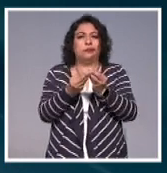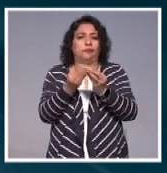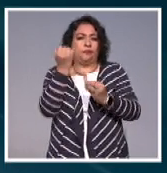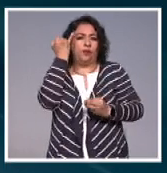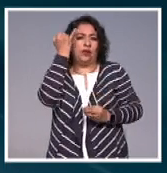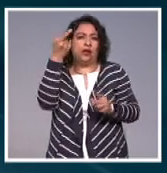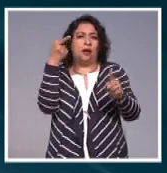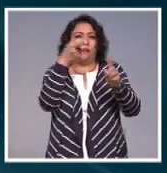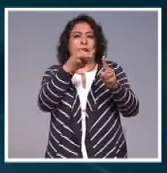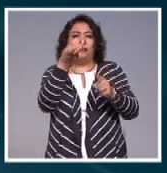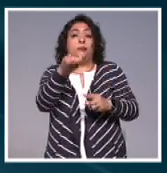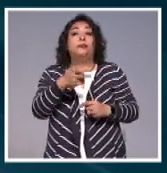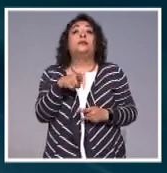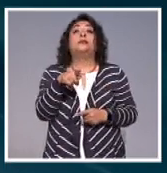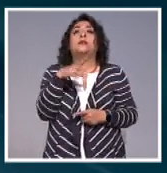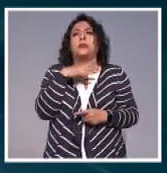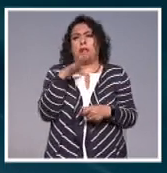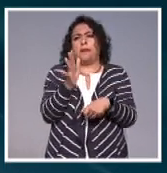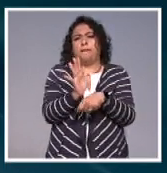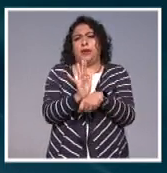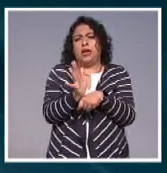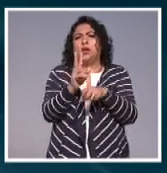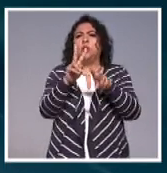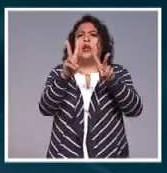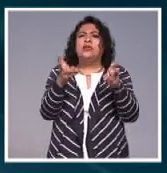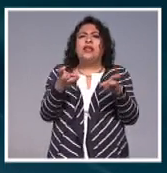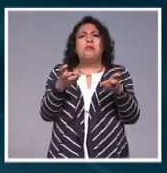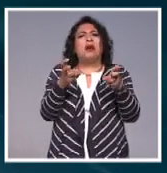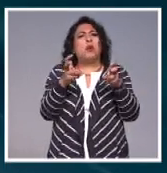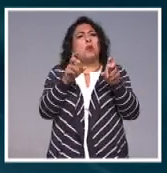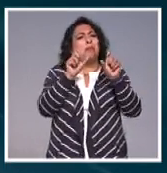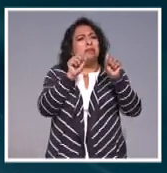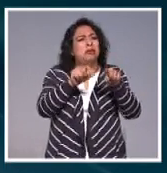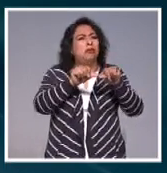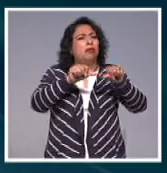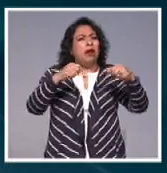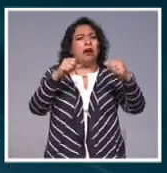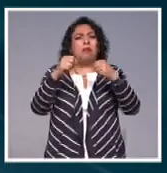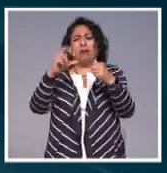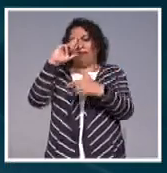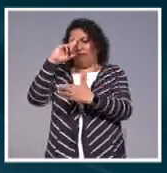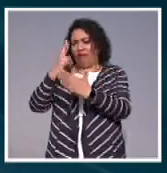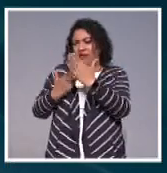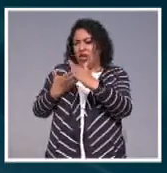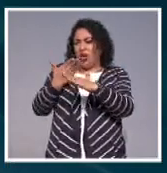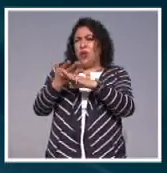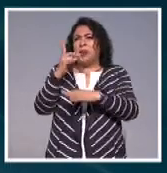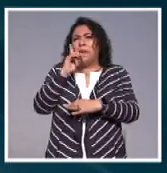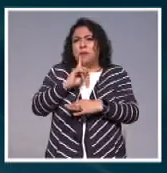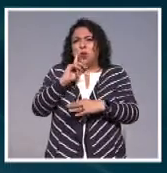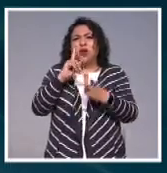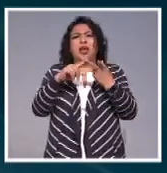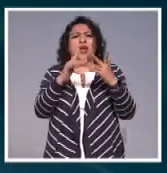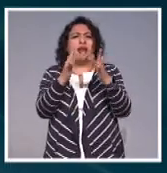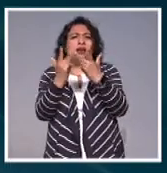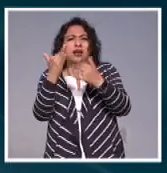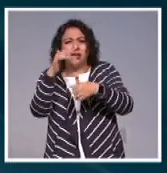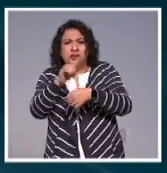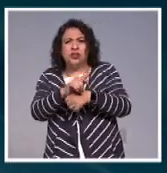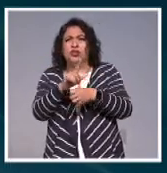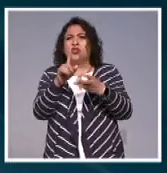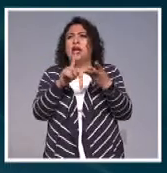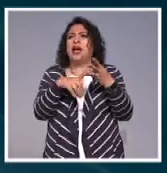complementen. Tenemos películas que hablan de estereotipos y de violencia contra la mujer, por supuesto, tanto en redes